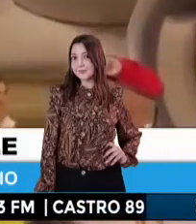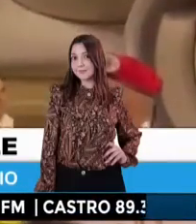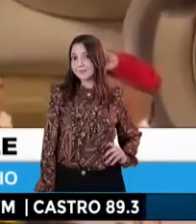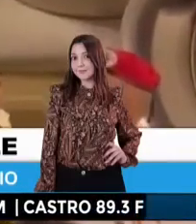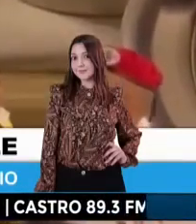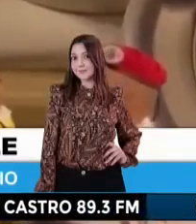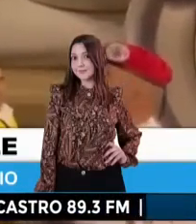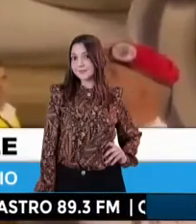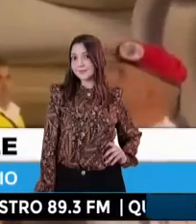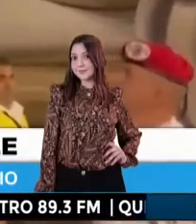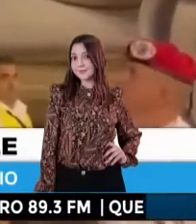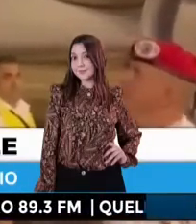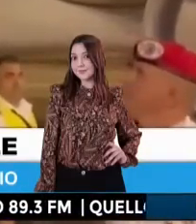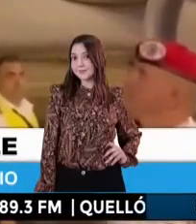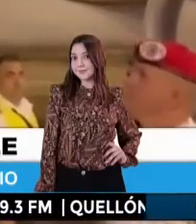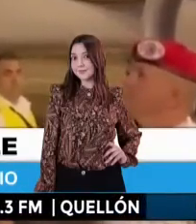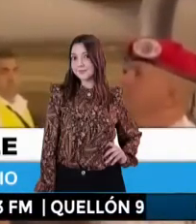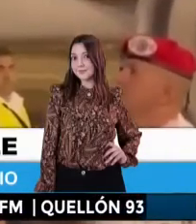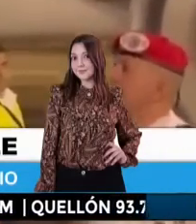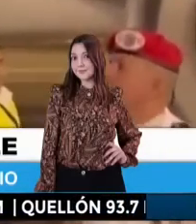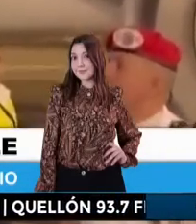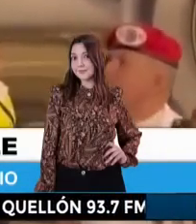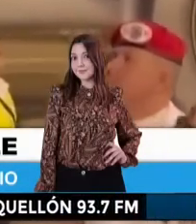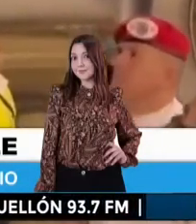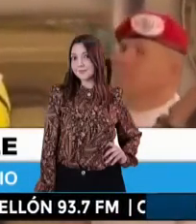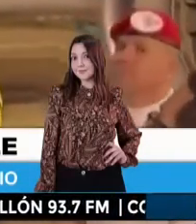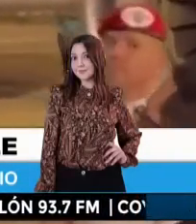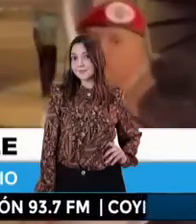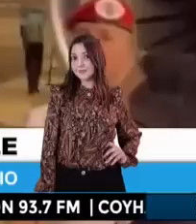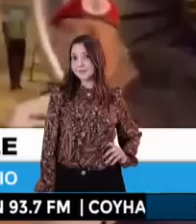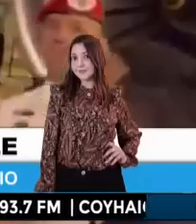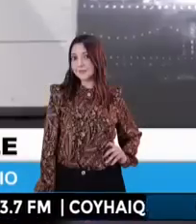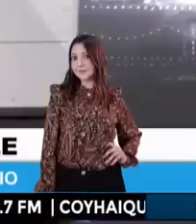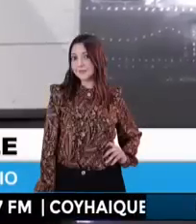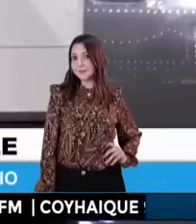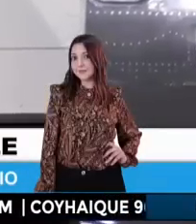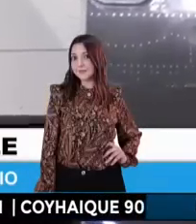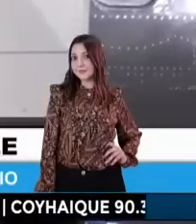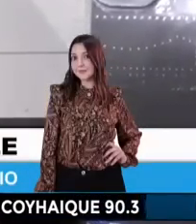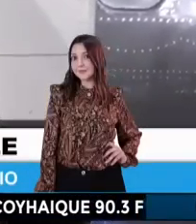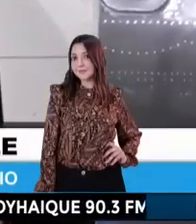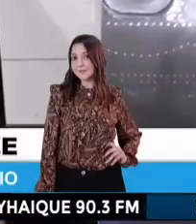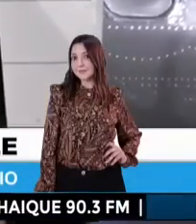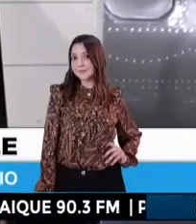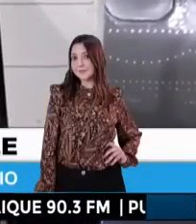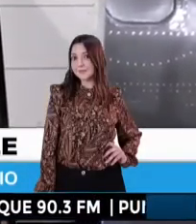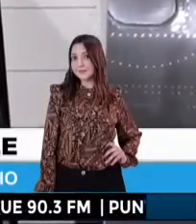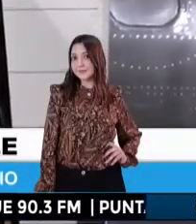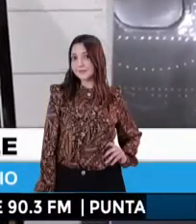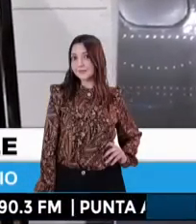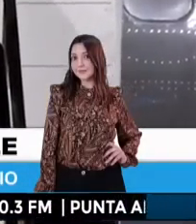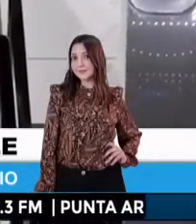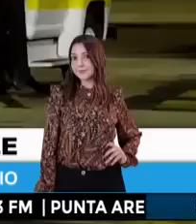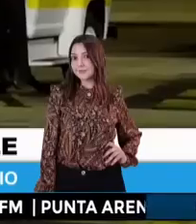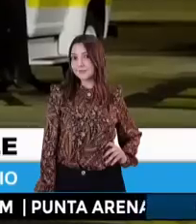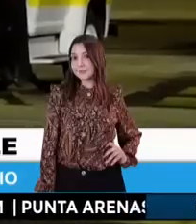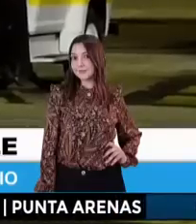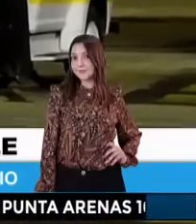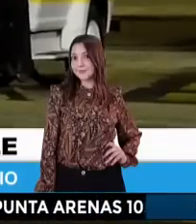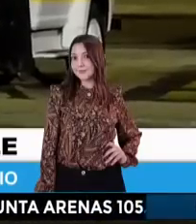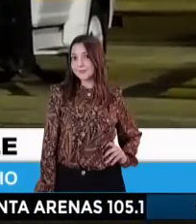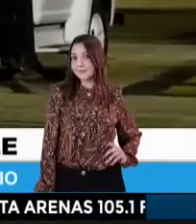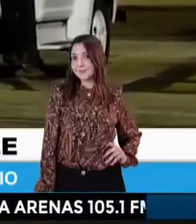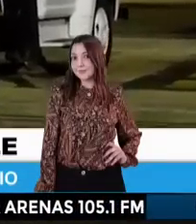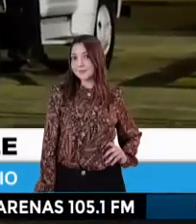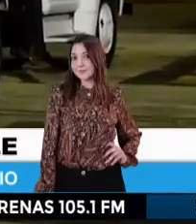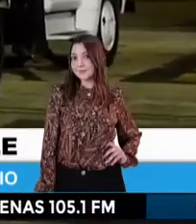ver con el tema de UNASUR, porque claro, esta instancia quiere ser reactivada por parte de Brasil, por parte del